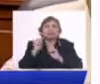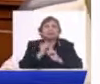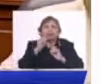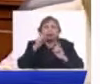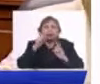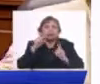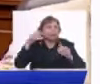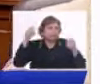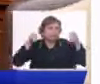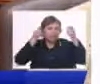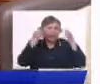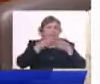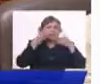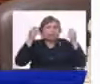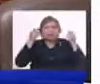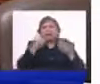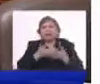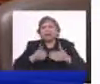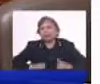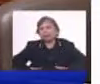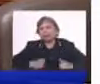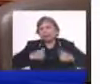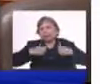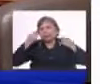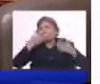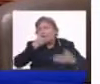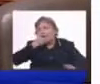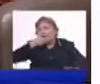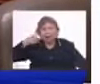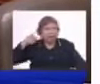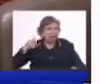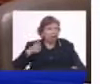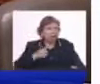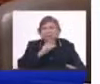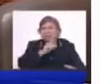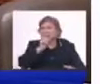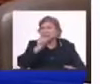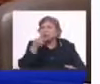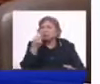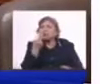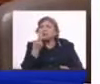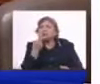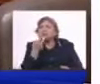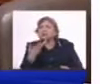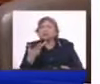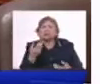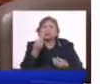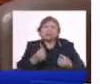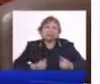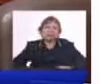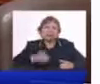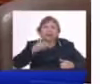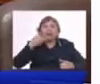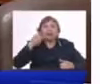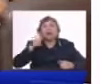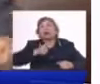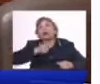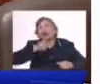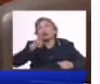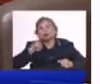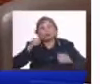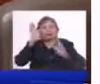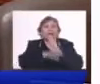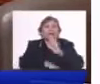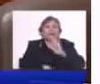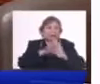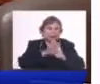en causa y quiere el Perú. Queremos vivir mejor y no que solo unos pocos vivan mejor y otros vivan de lo